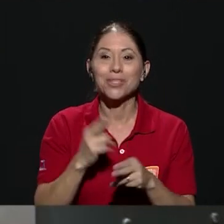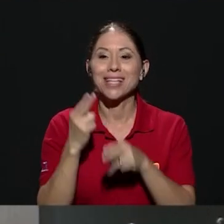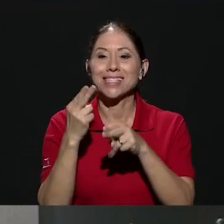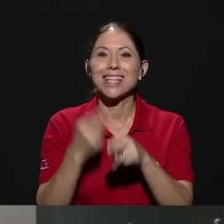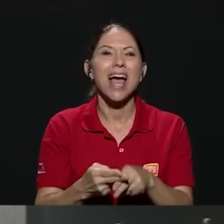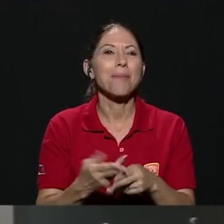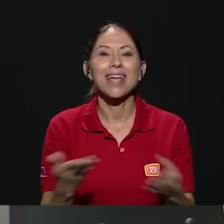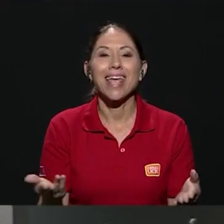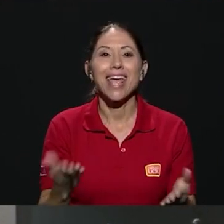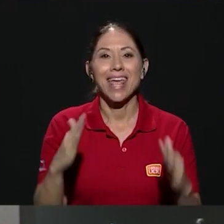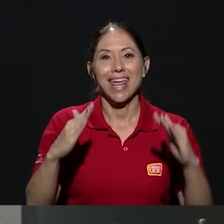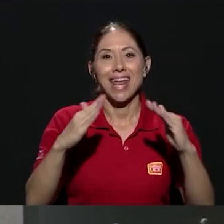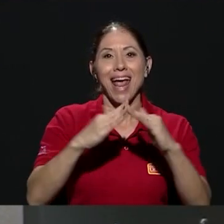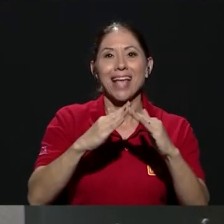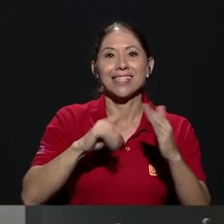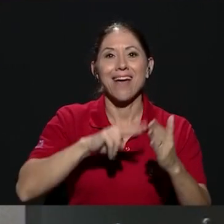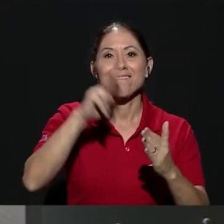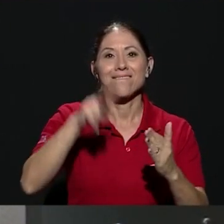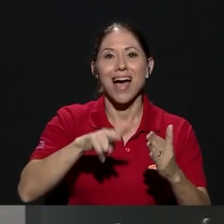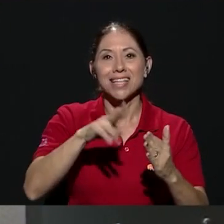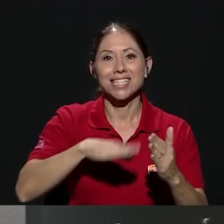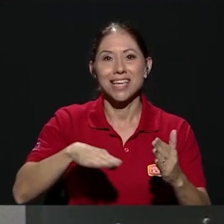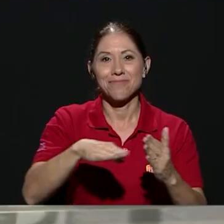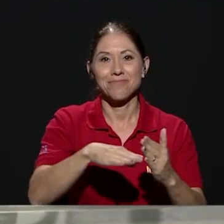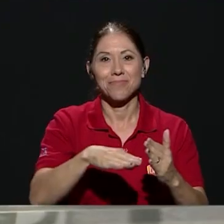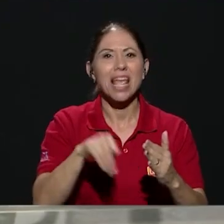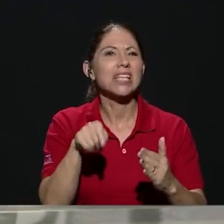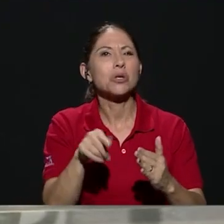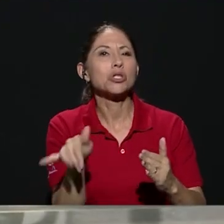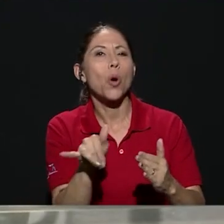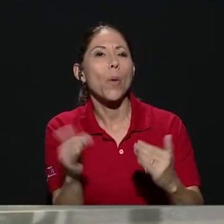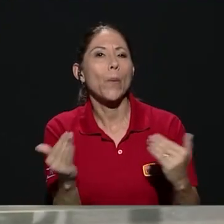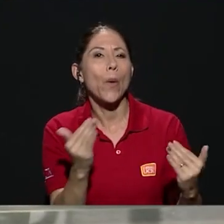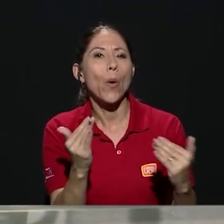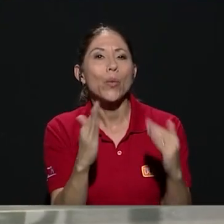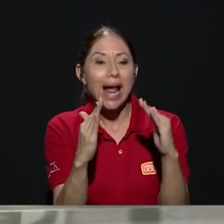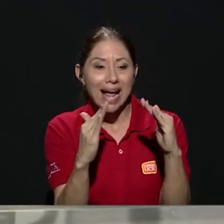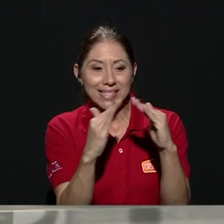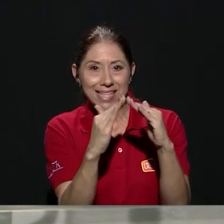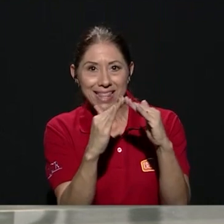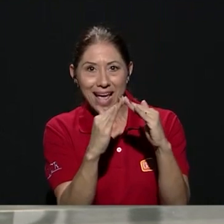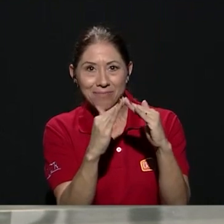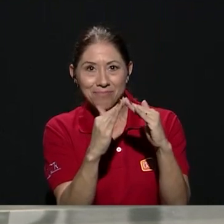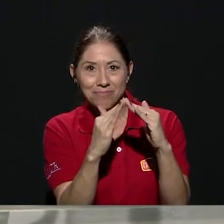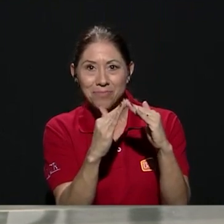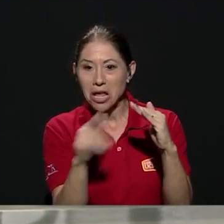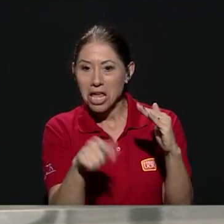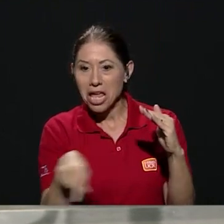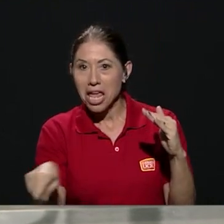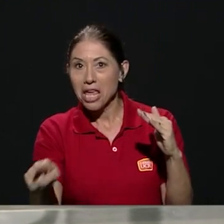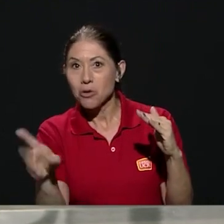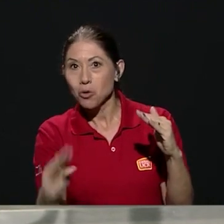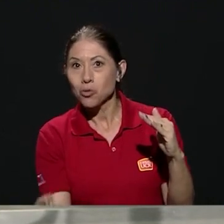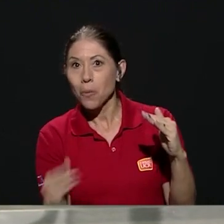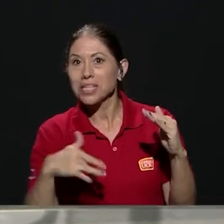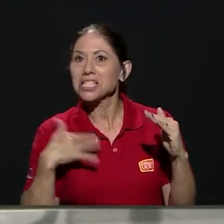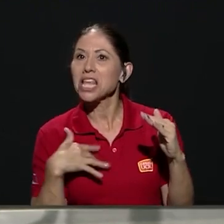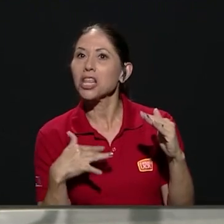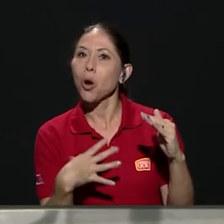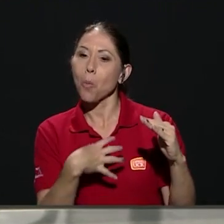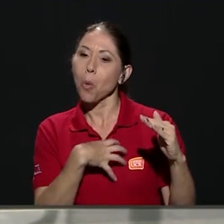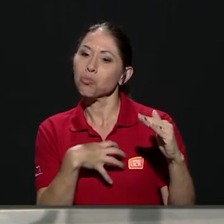Casa Valle. Casa Valle es como una casita que tienen los muchachos, que es como estar en su casa, cuando tienen